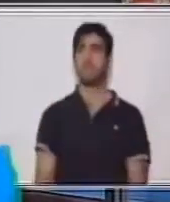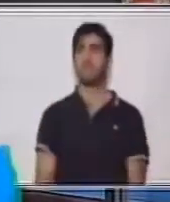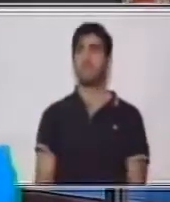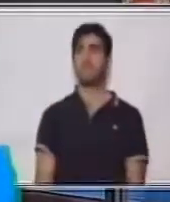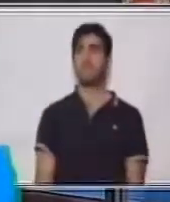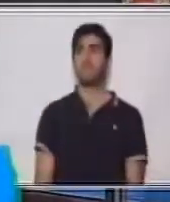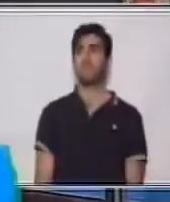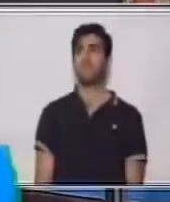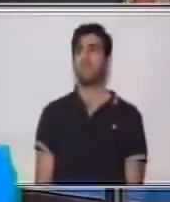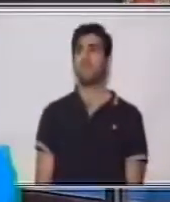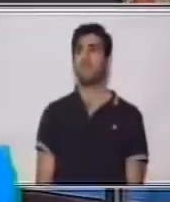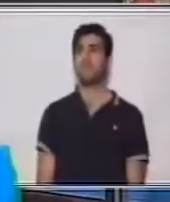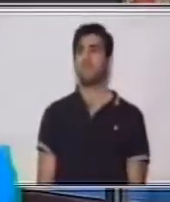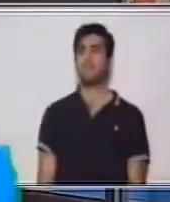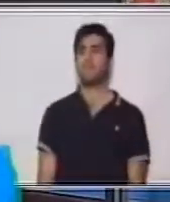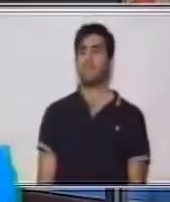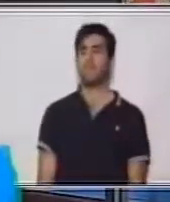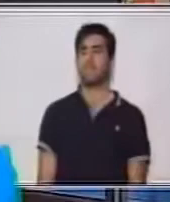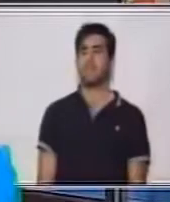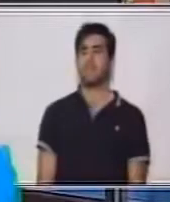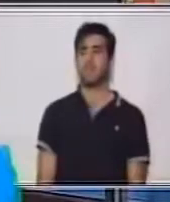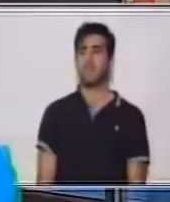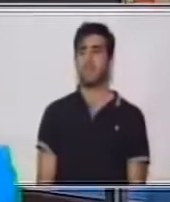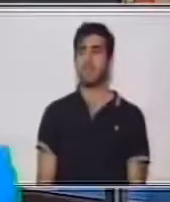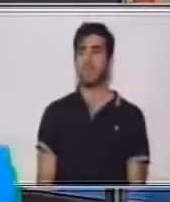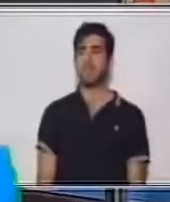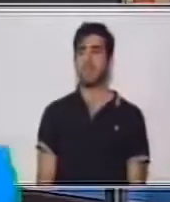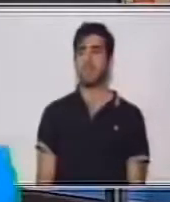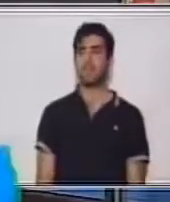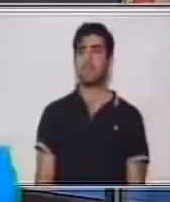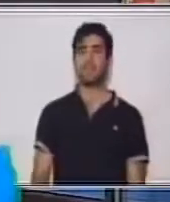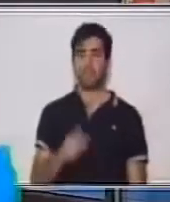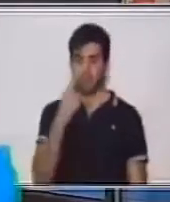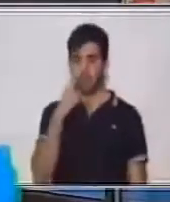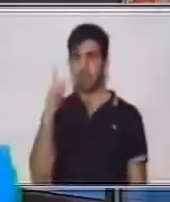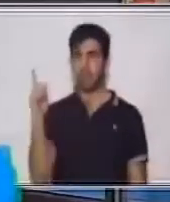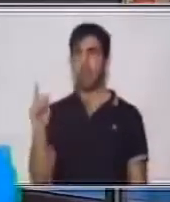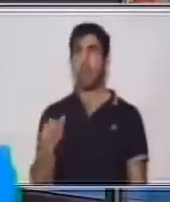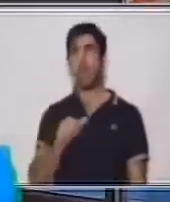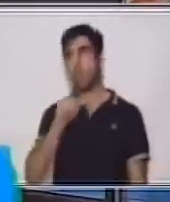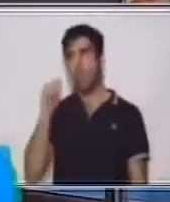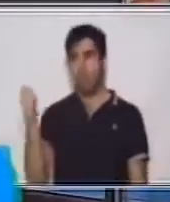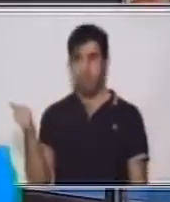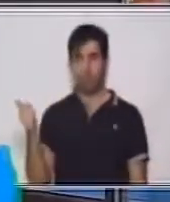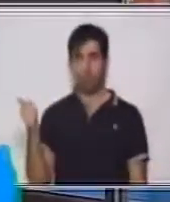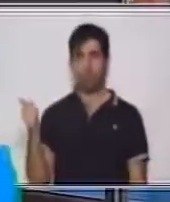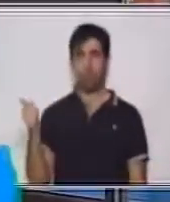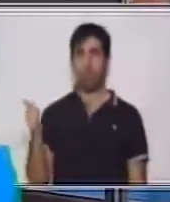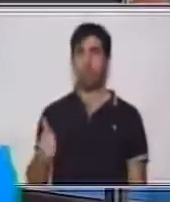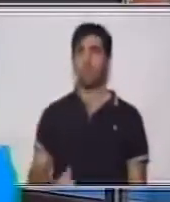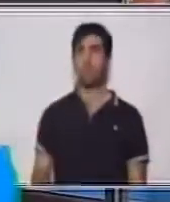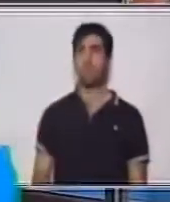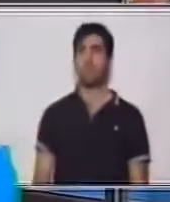crear. ¡Súper! Vamos a sacar otra tarjeta.